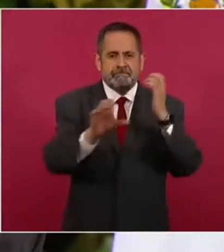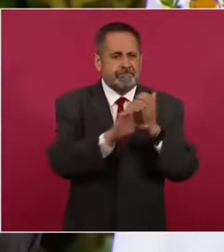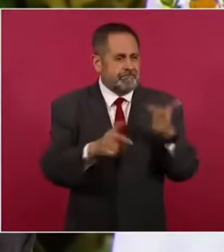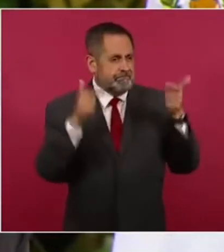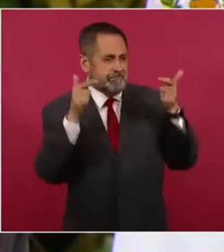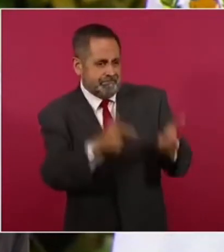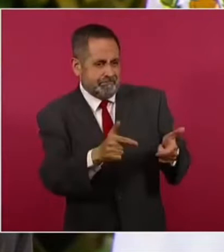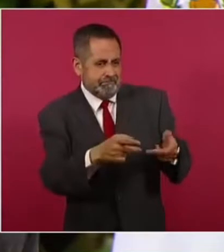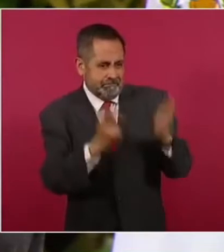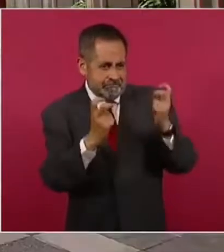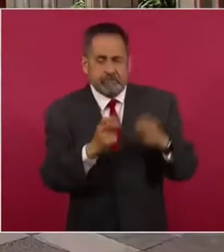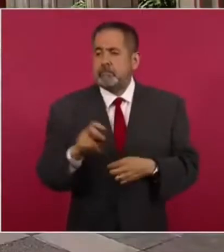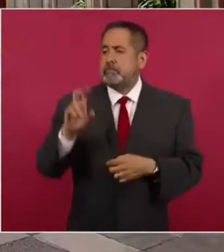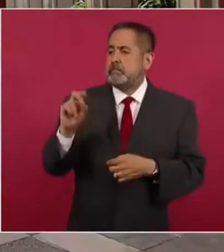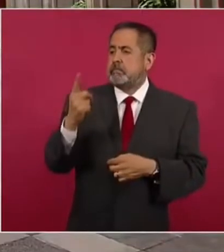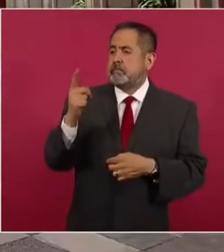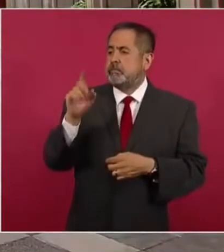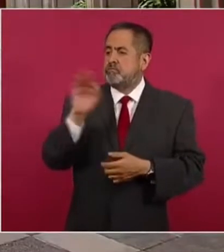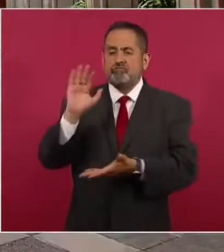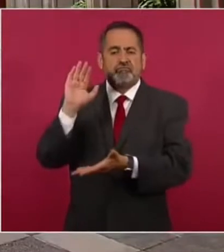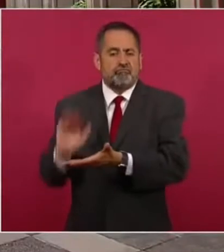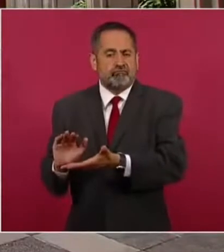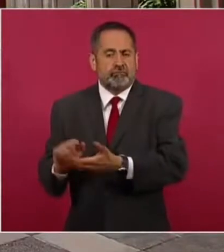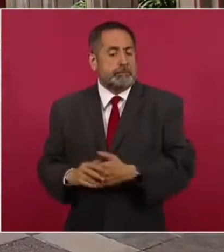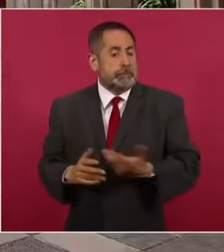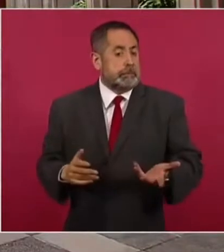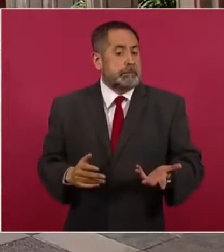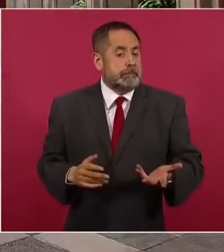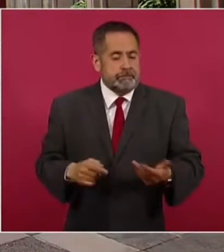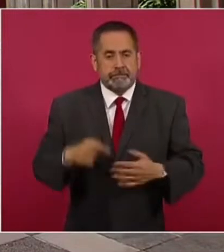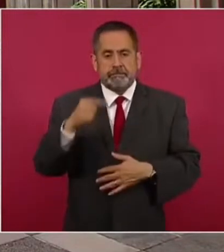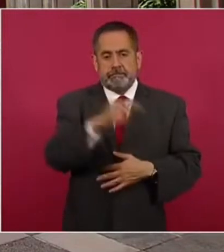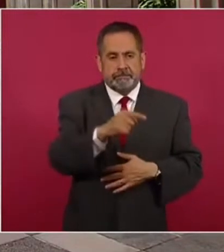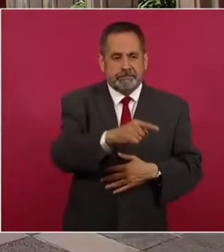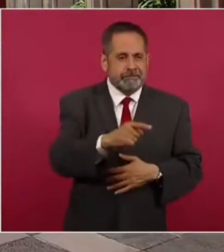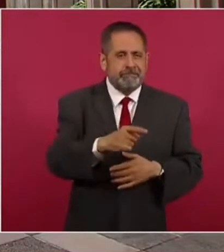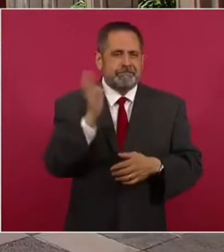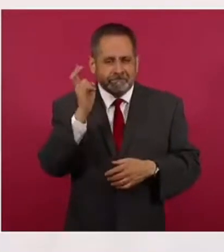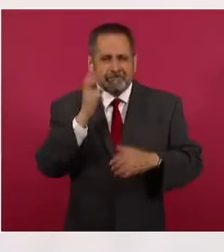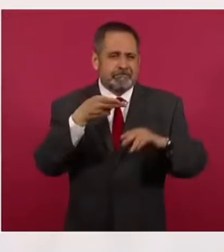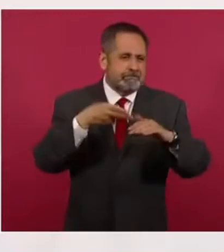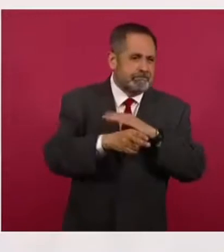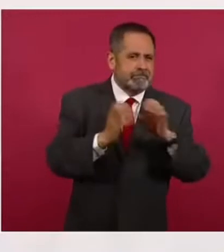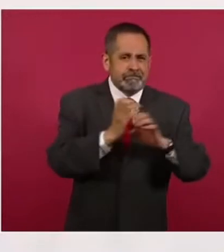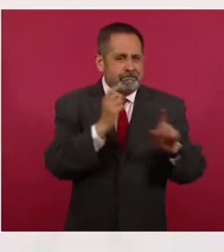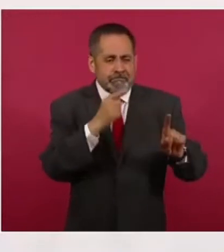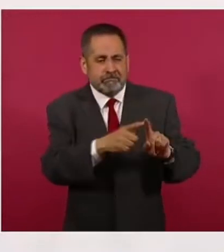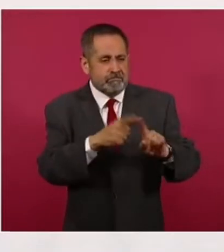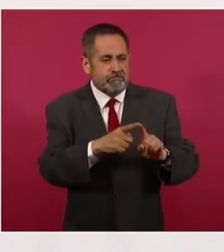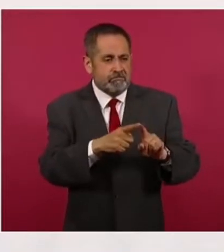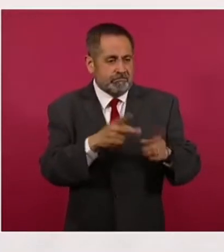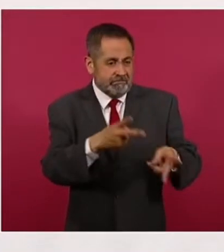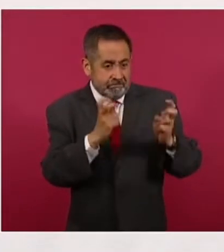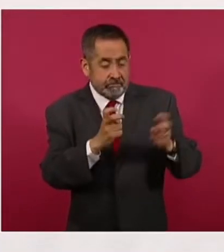en 31%, el robo al transporte público colectivo en